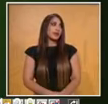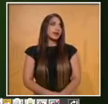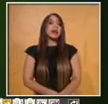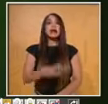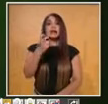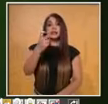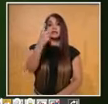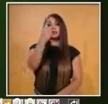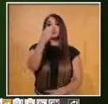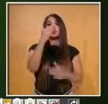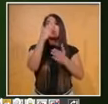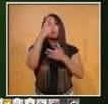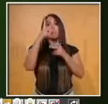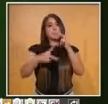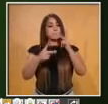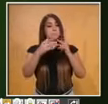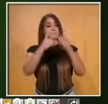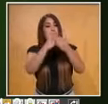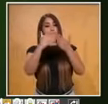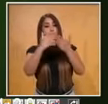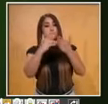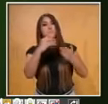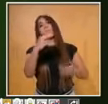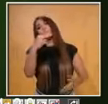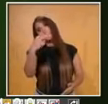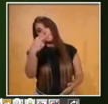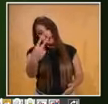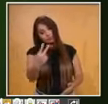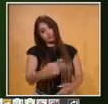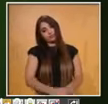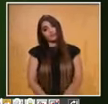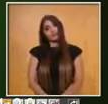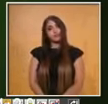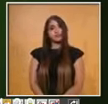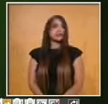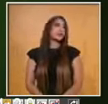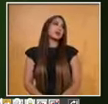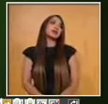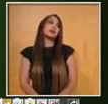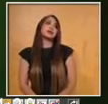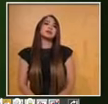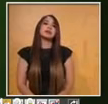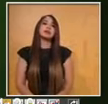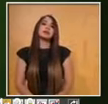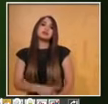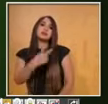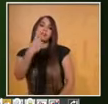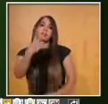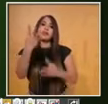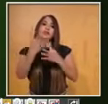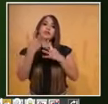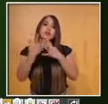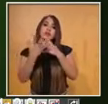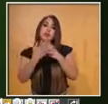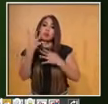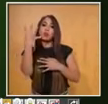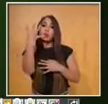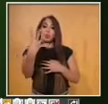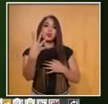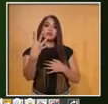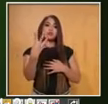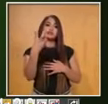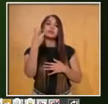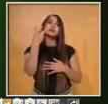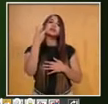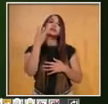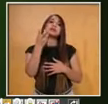medio. Muy bien, en la siguiente figura, como te decía, está dividida en 4 partes, nuestro denominador es 4, solamente